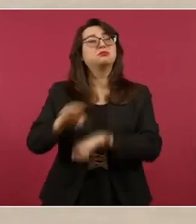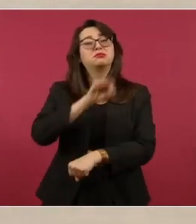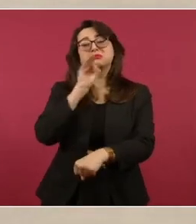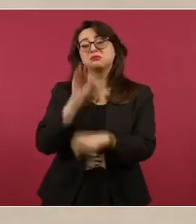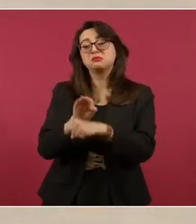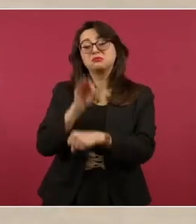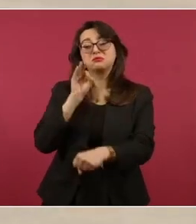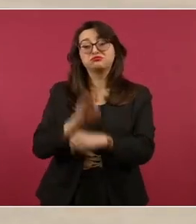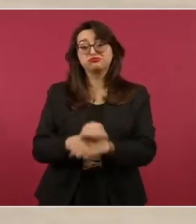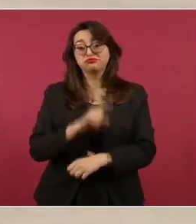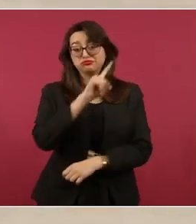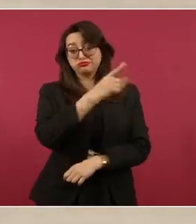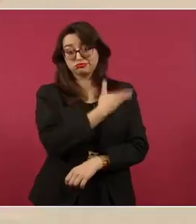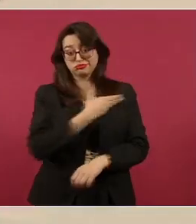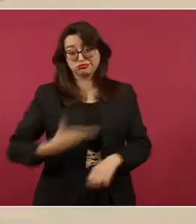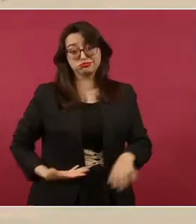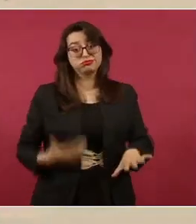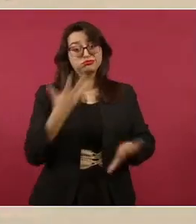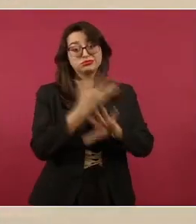Roosevelt les dice: